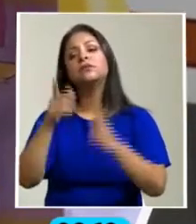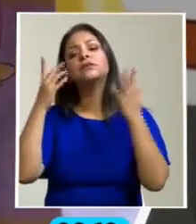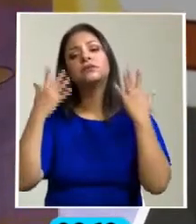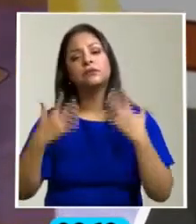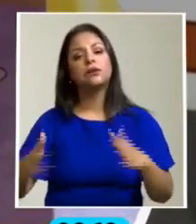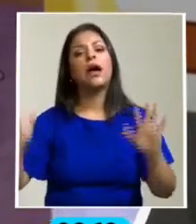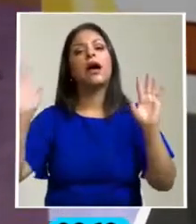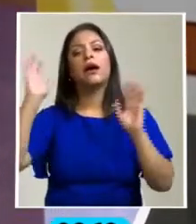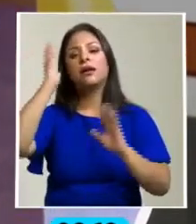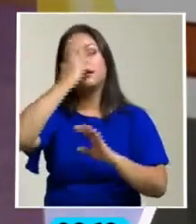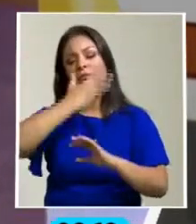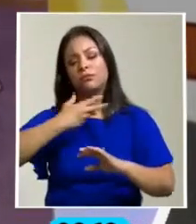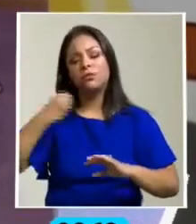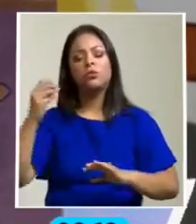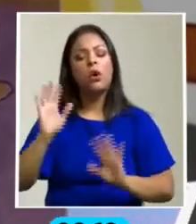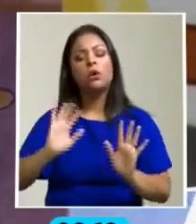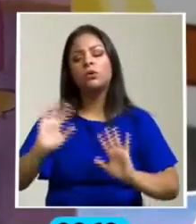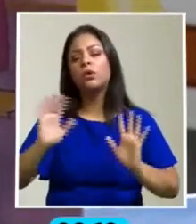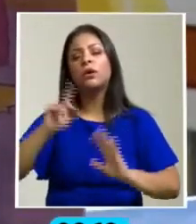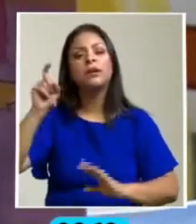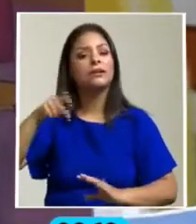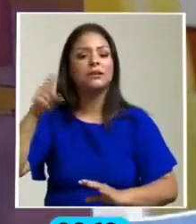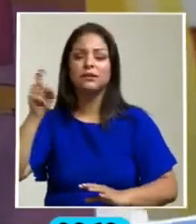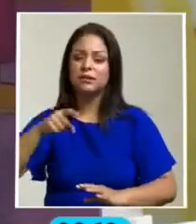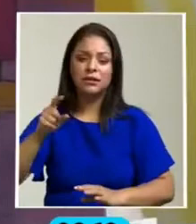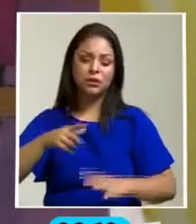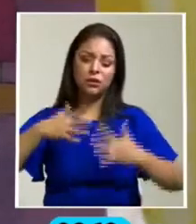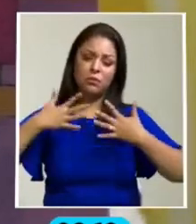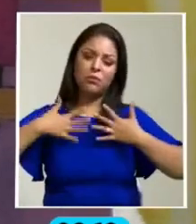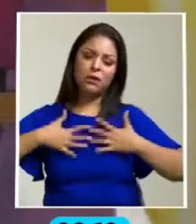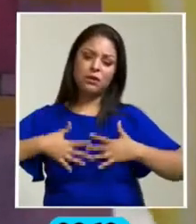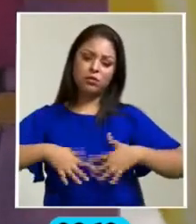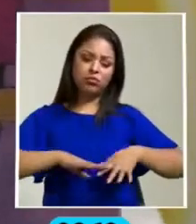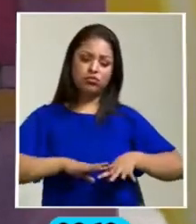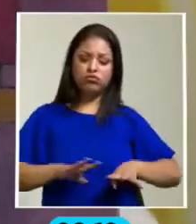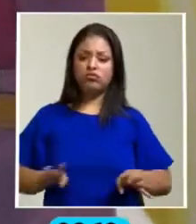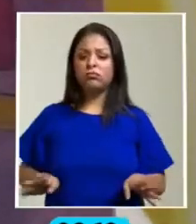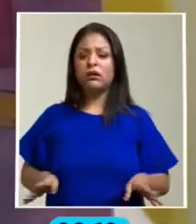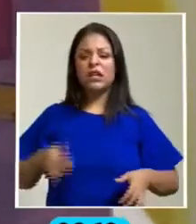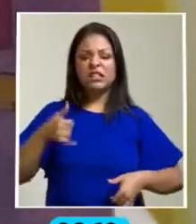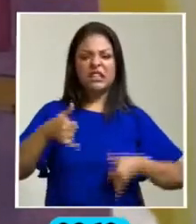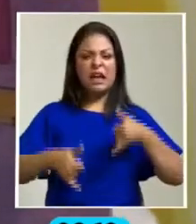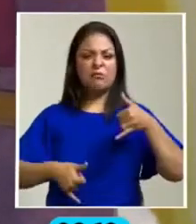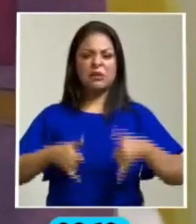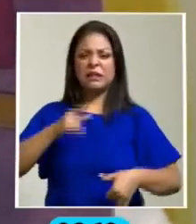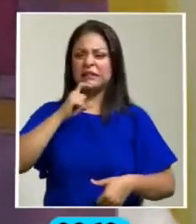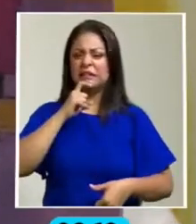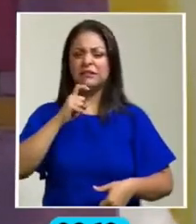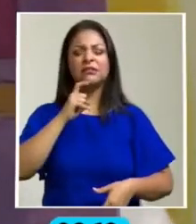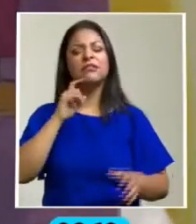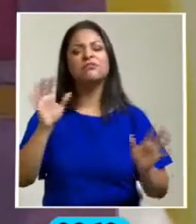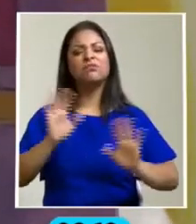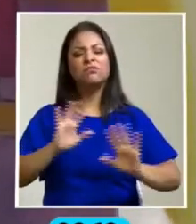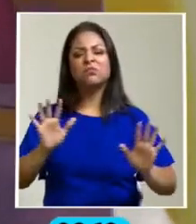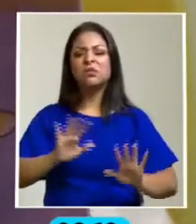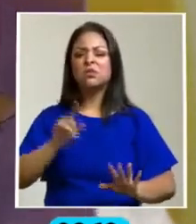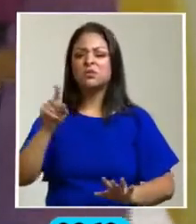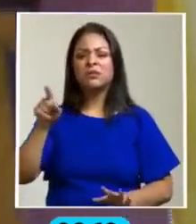sin necesidad de que ese vestido con lentejuelas y zapatos incómodos te hagan tambalear en